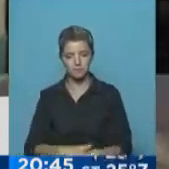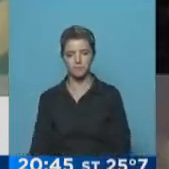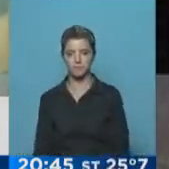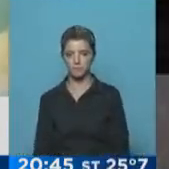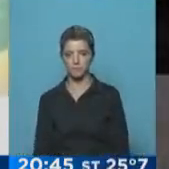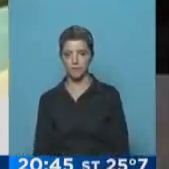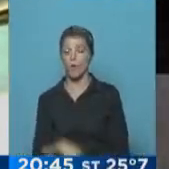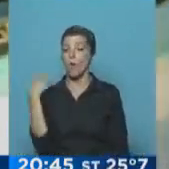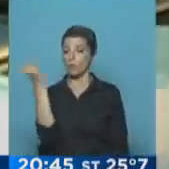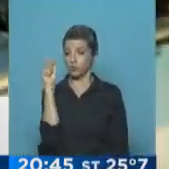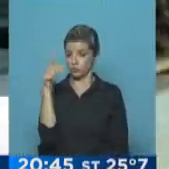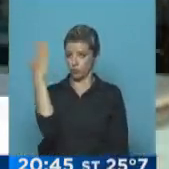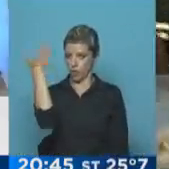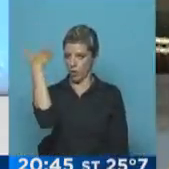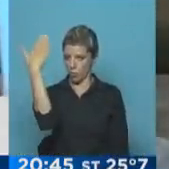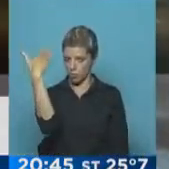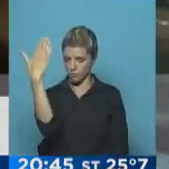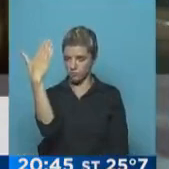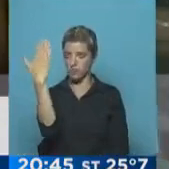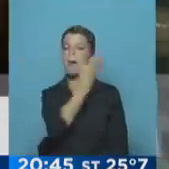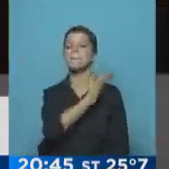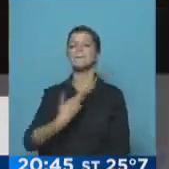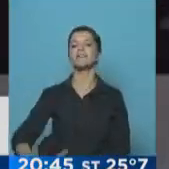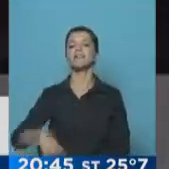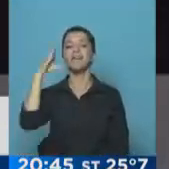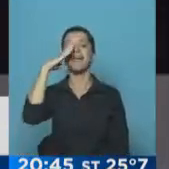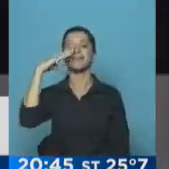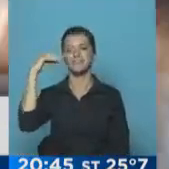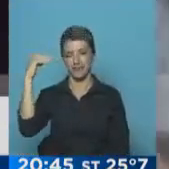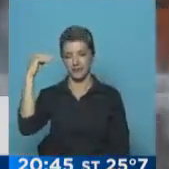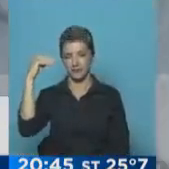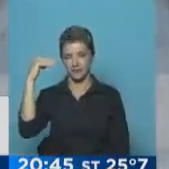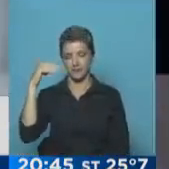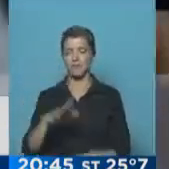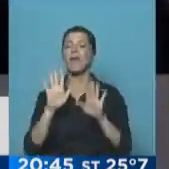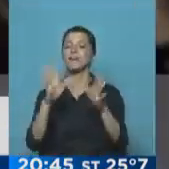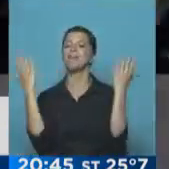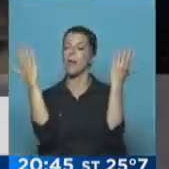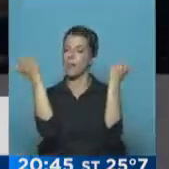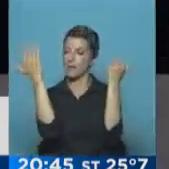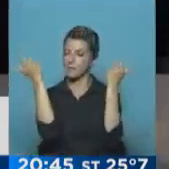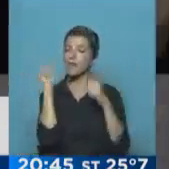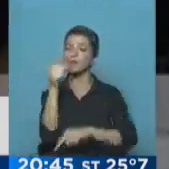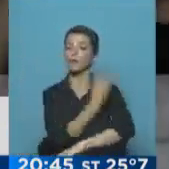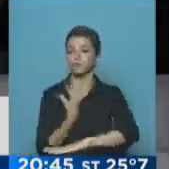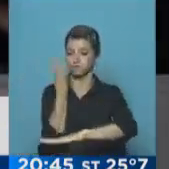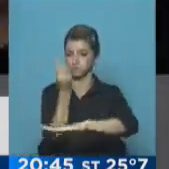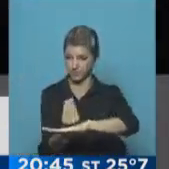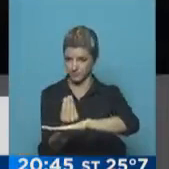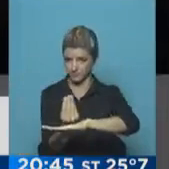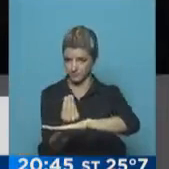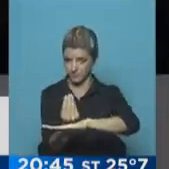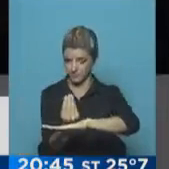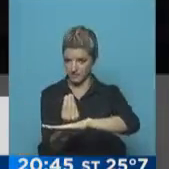fueron parte de este discurso de la presidenta Cristina Fernández despidiéndose justamente de la jefatura de Estado. En Plaza de